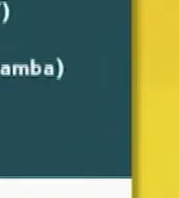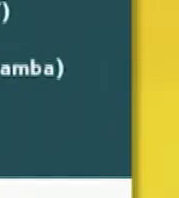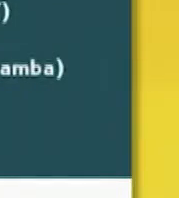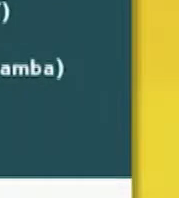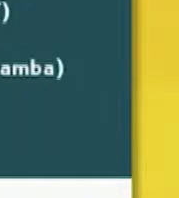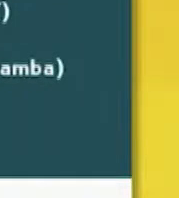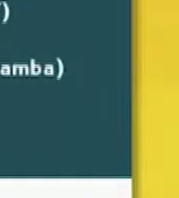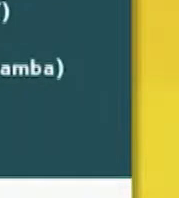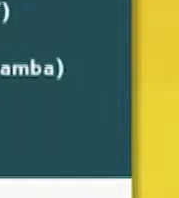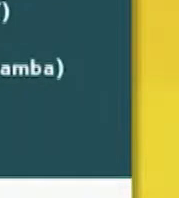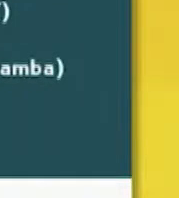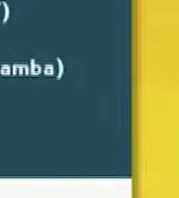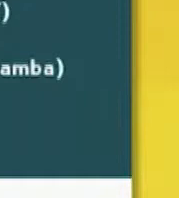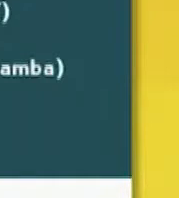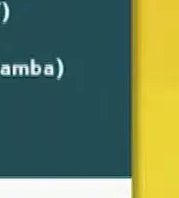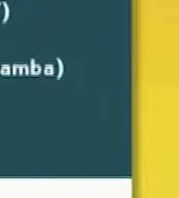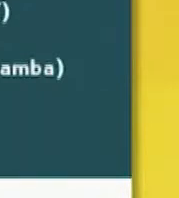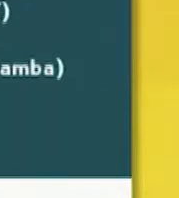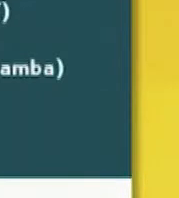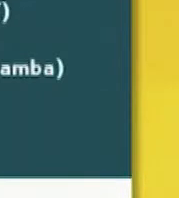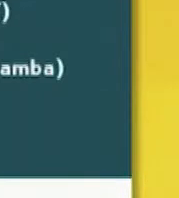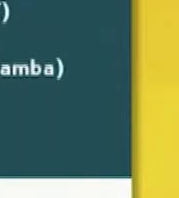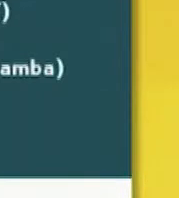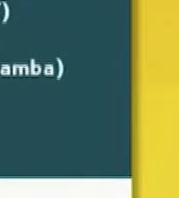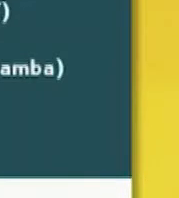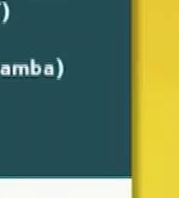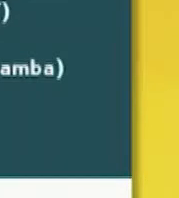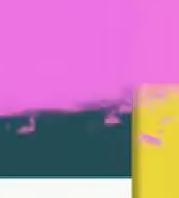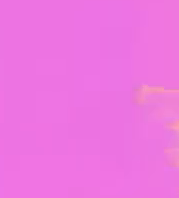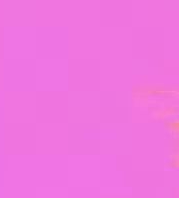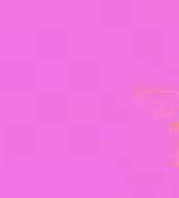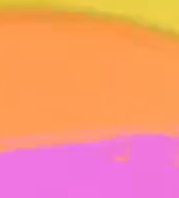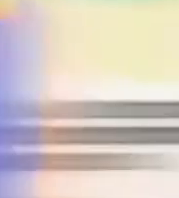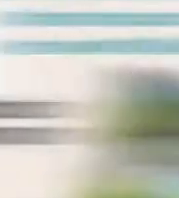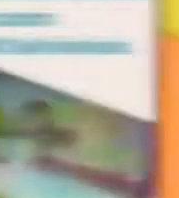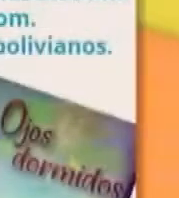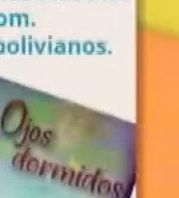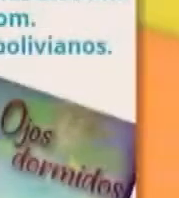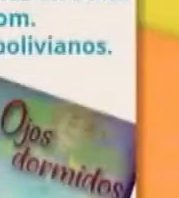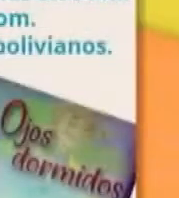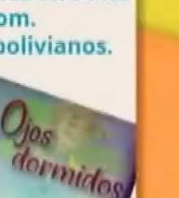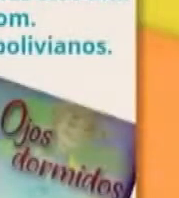el próximo 20 de junio desde las 20 horas desde la ciudad de Cochabamba.